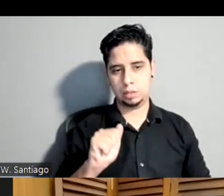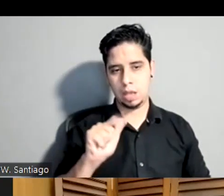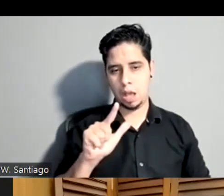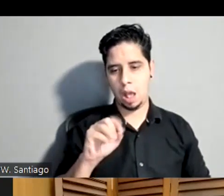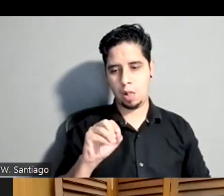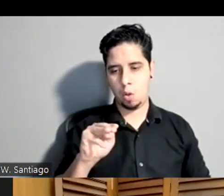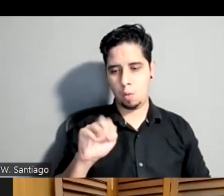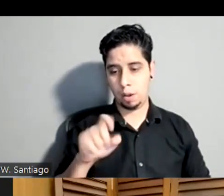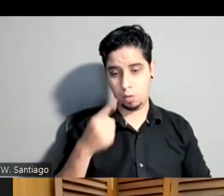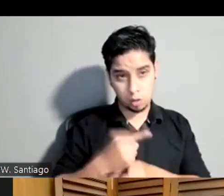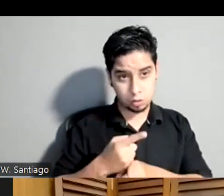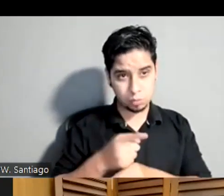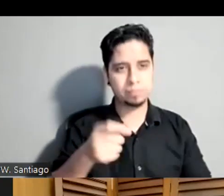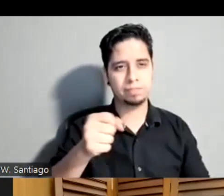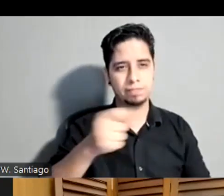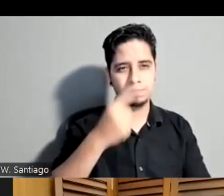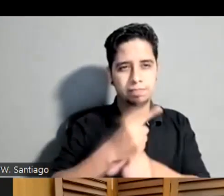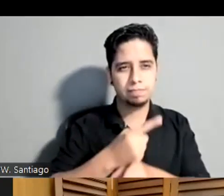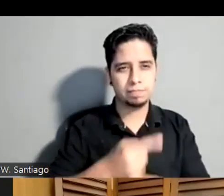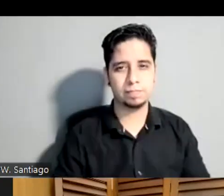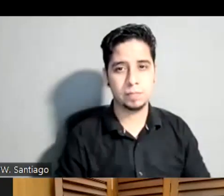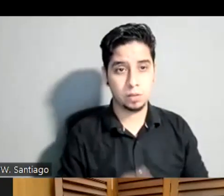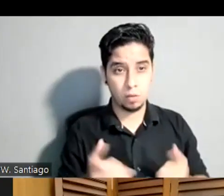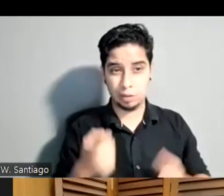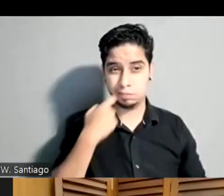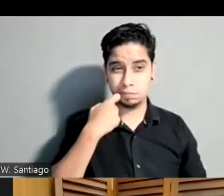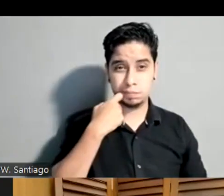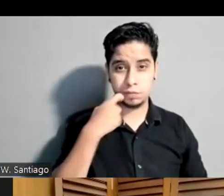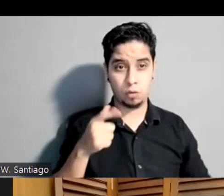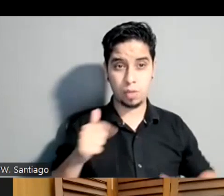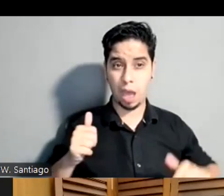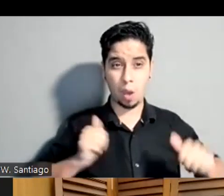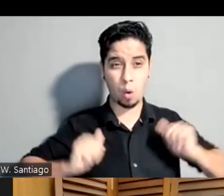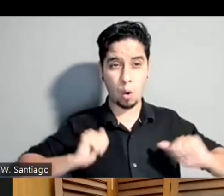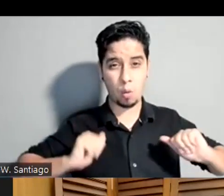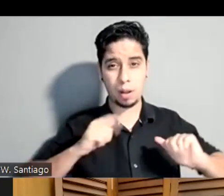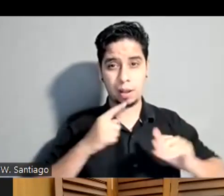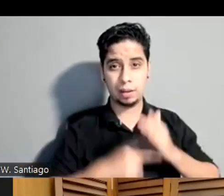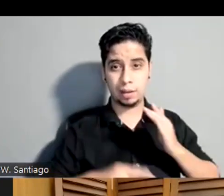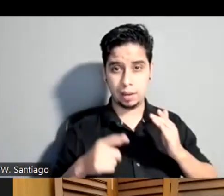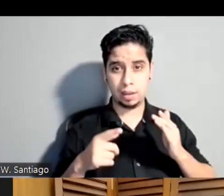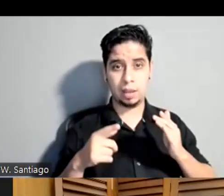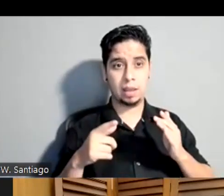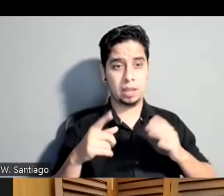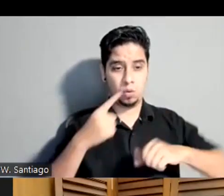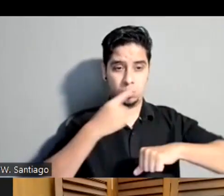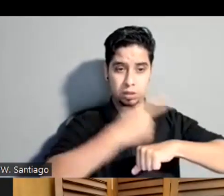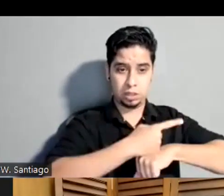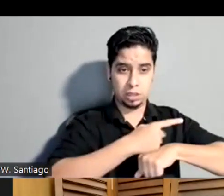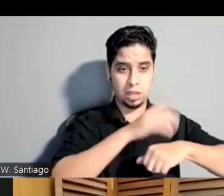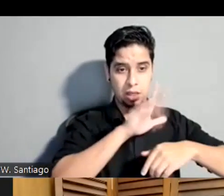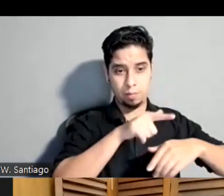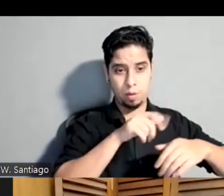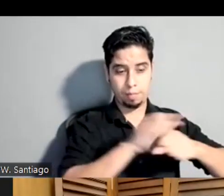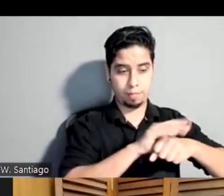Salomé, sí. Y eso fue ahora recién, que fue una obra que también tuvo, que iba a ser una fecha, pero llegó la